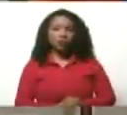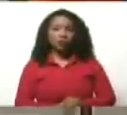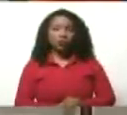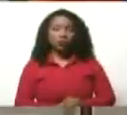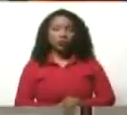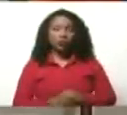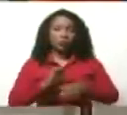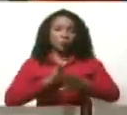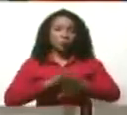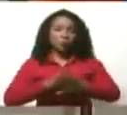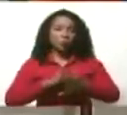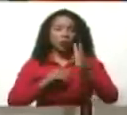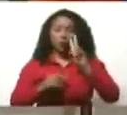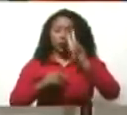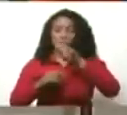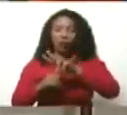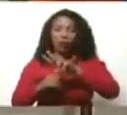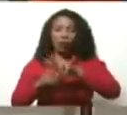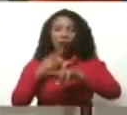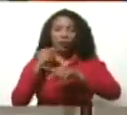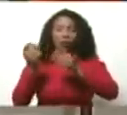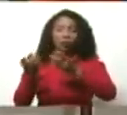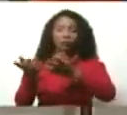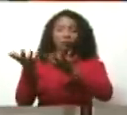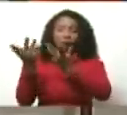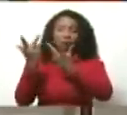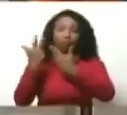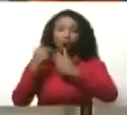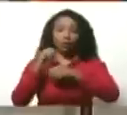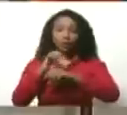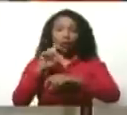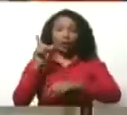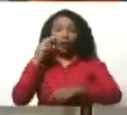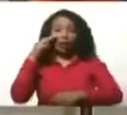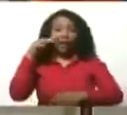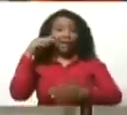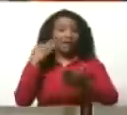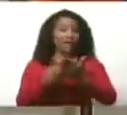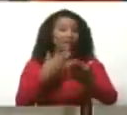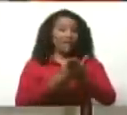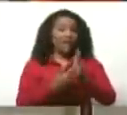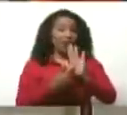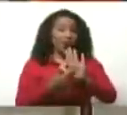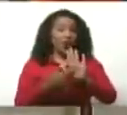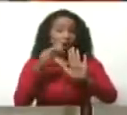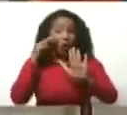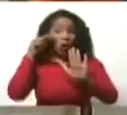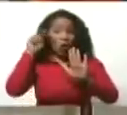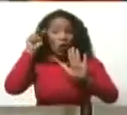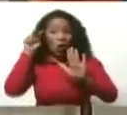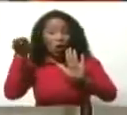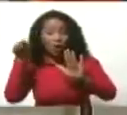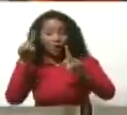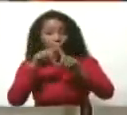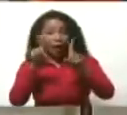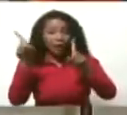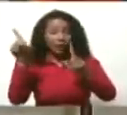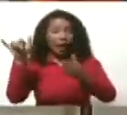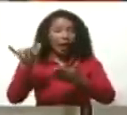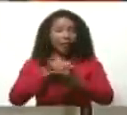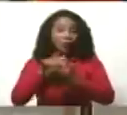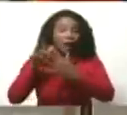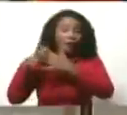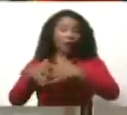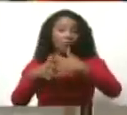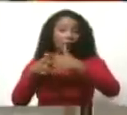por lo que revela Aular, insiste, por lo que él vio cuando estuvo con ese entorno, tanto en Nueva York, Estados Unidos,